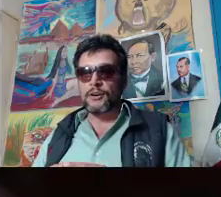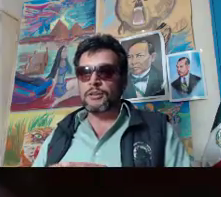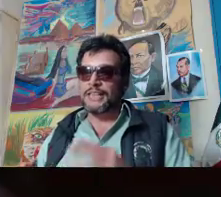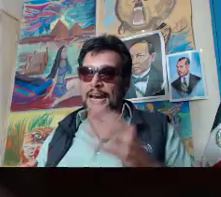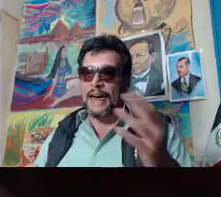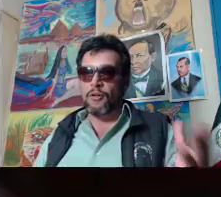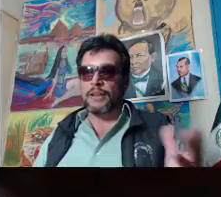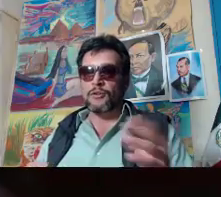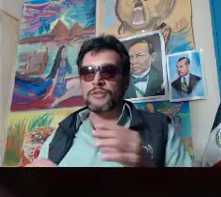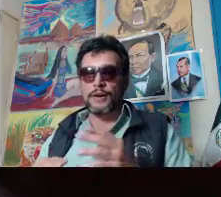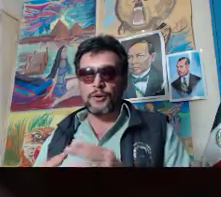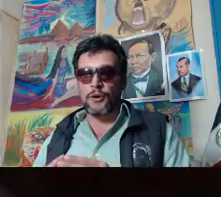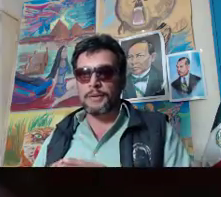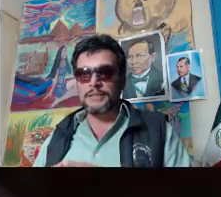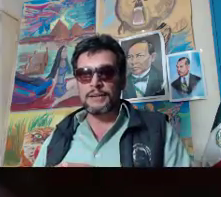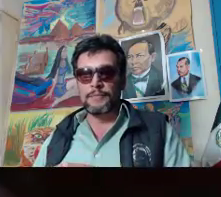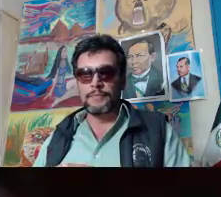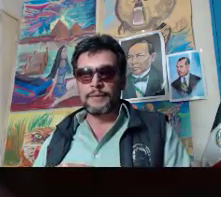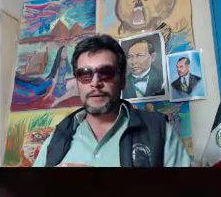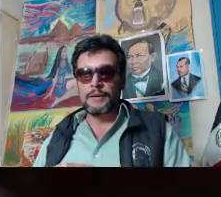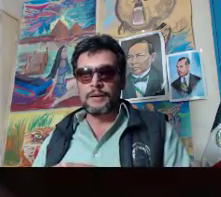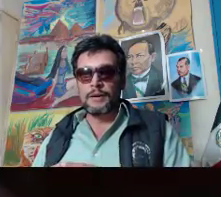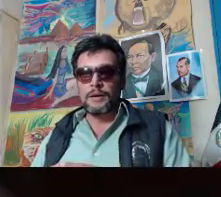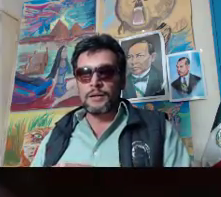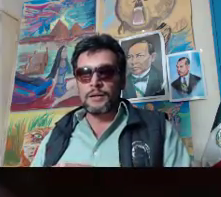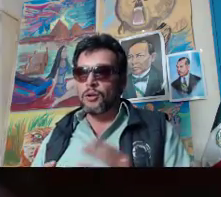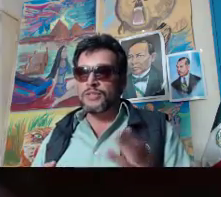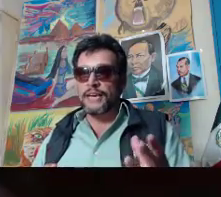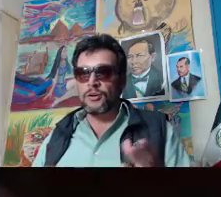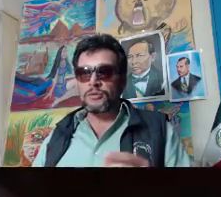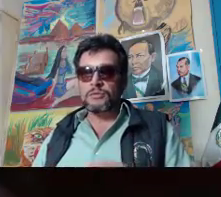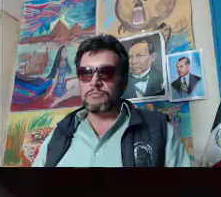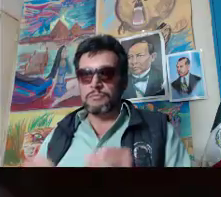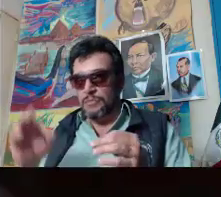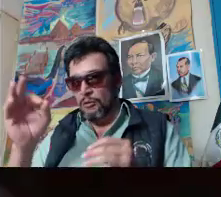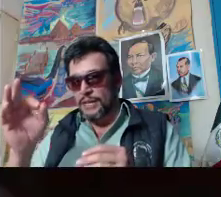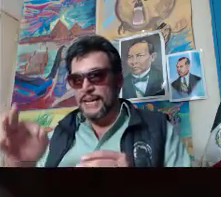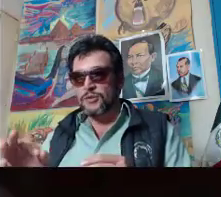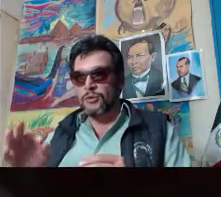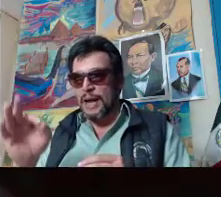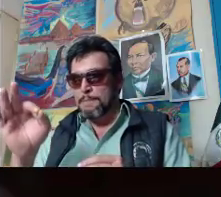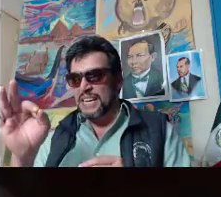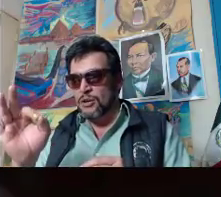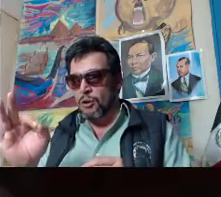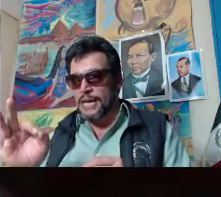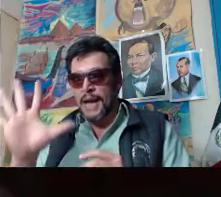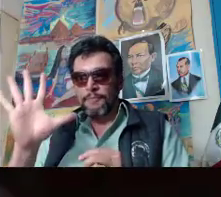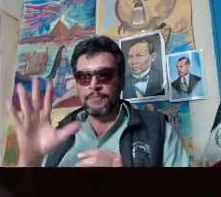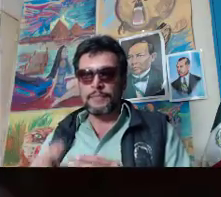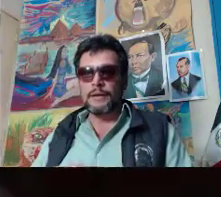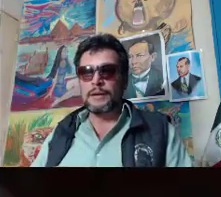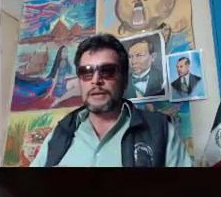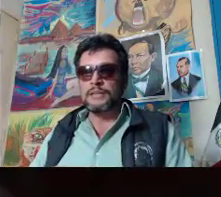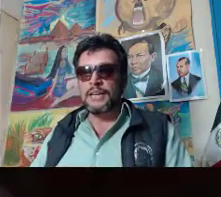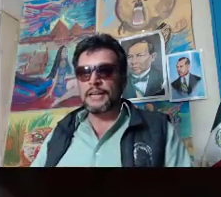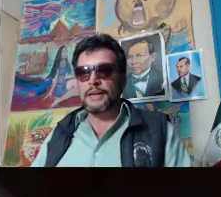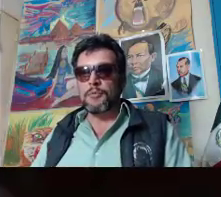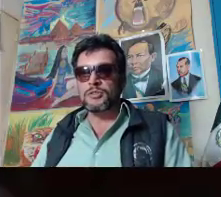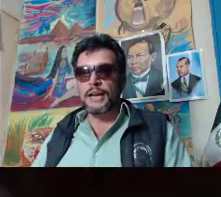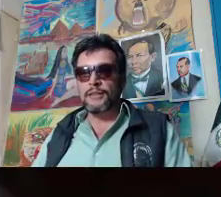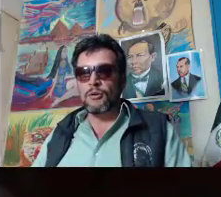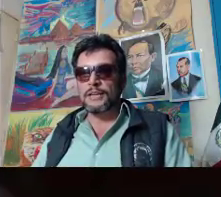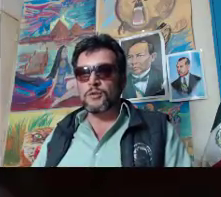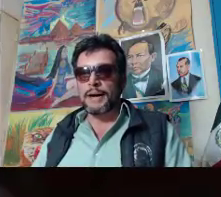se pusieron del lado de Rosario Robles. Todos ellos, aunque ya son una minoría,